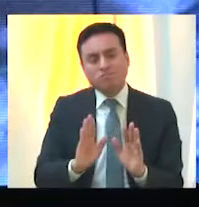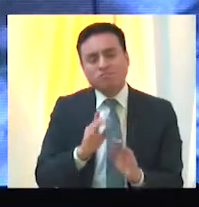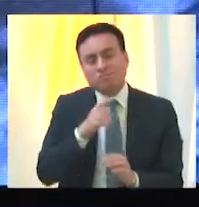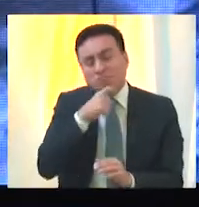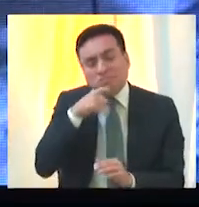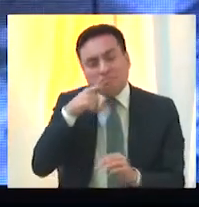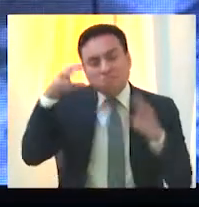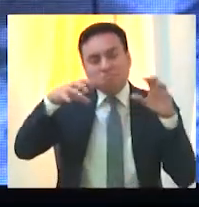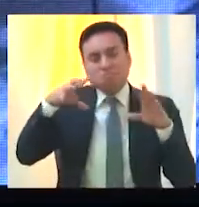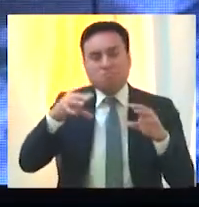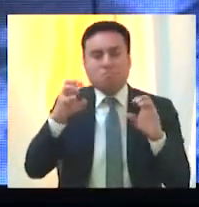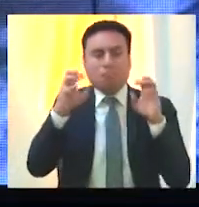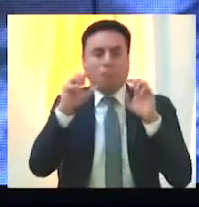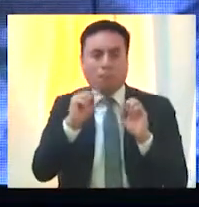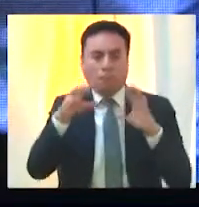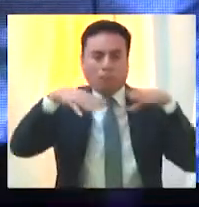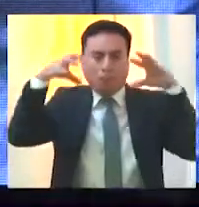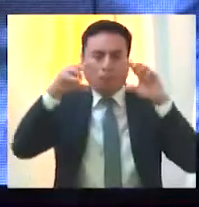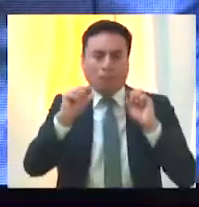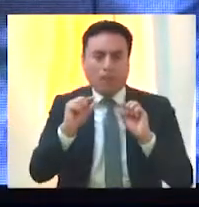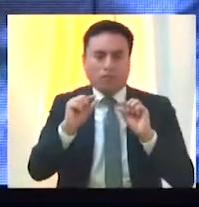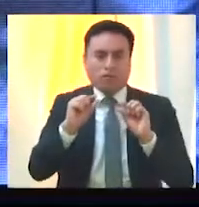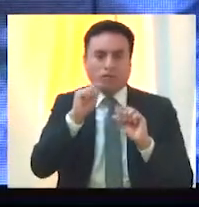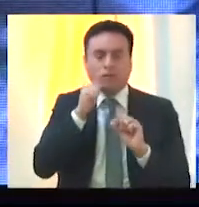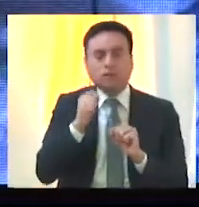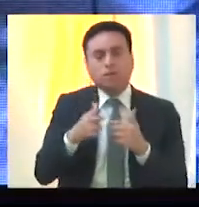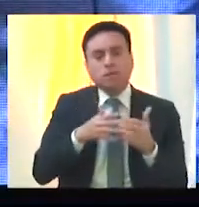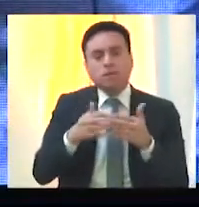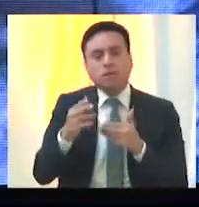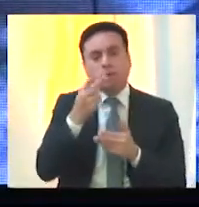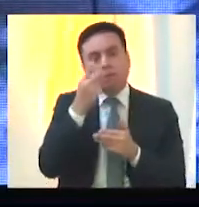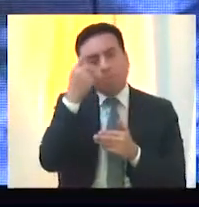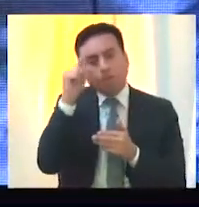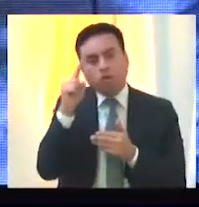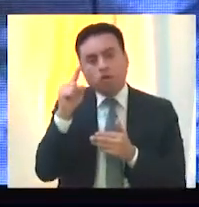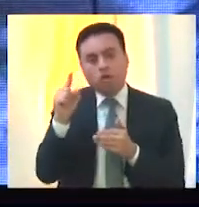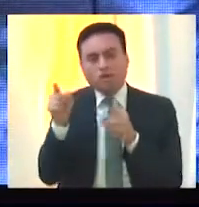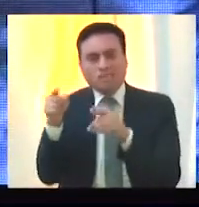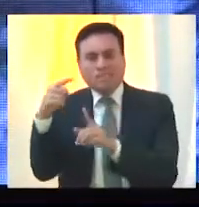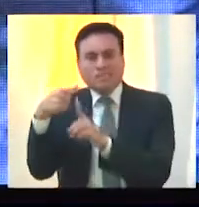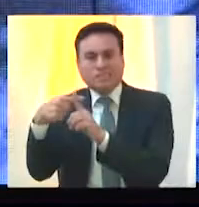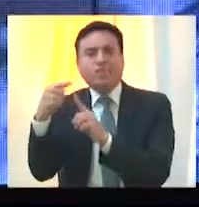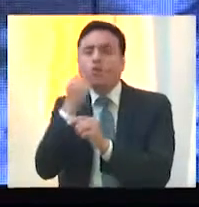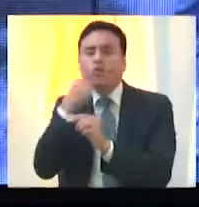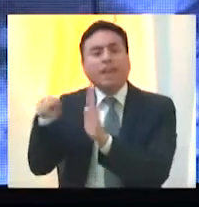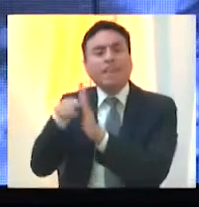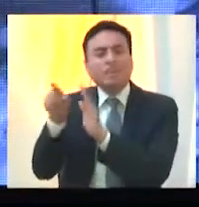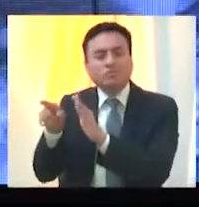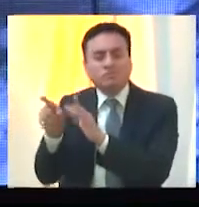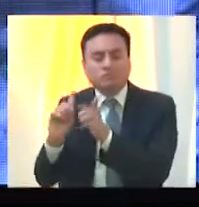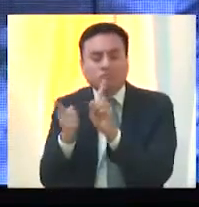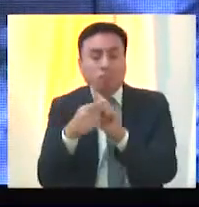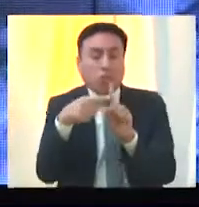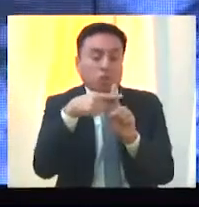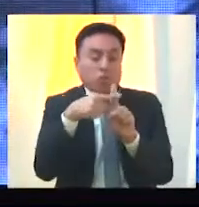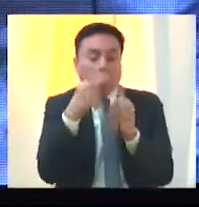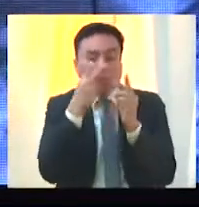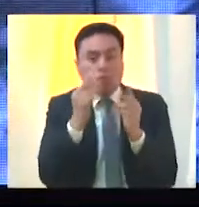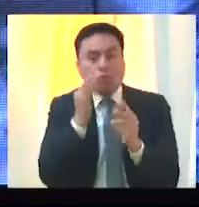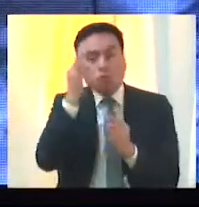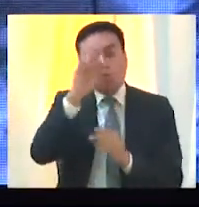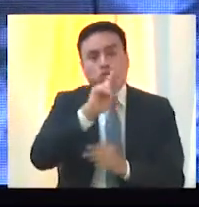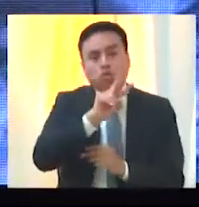escenario 8,5. Pero naturalmente, que si nos movamos por escenarios un poco más favorables, podemos llegar al extremo del